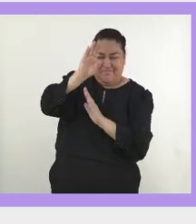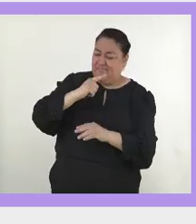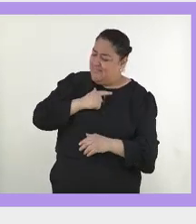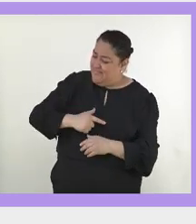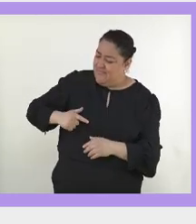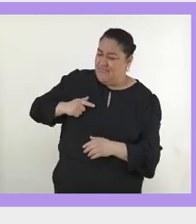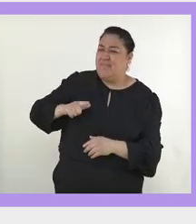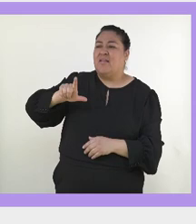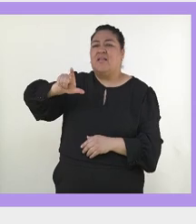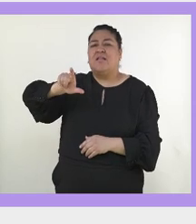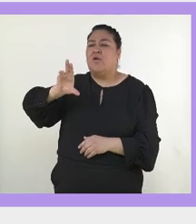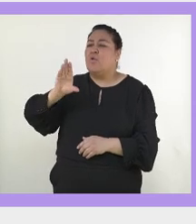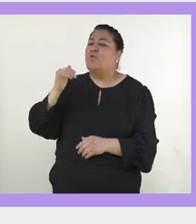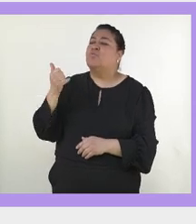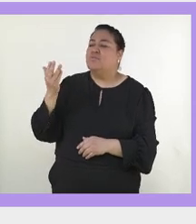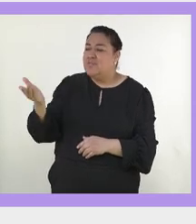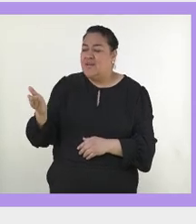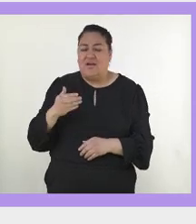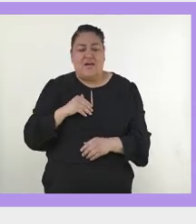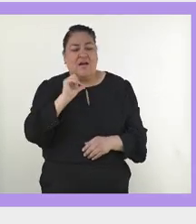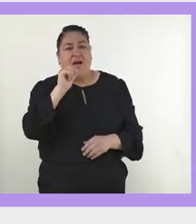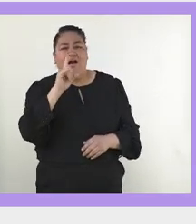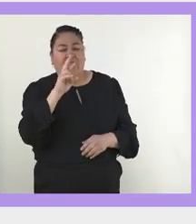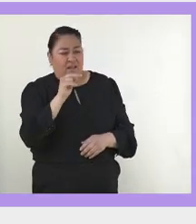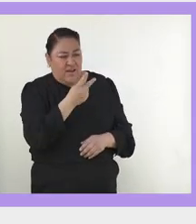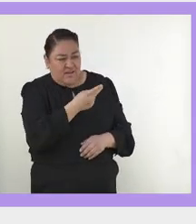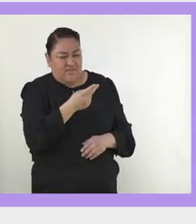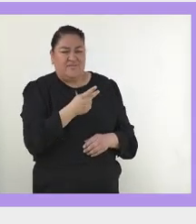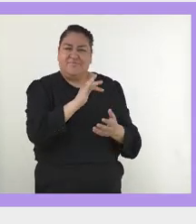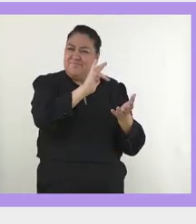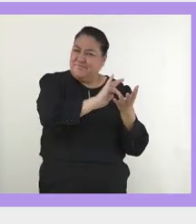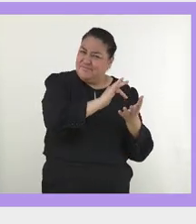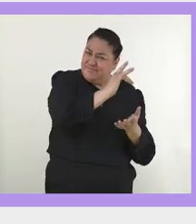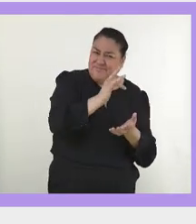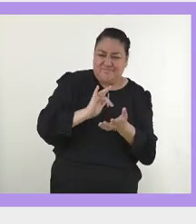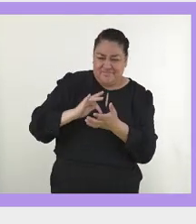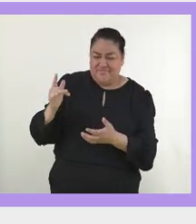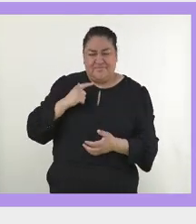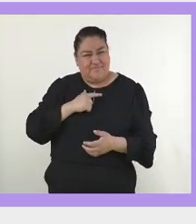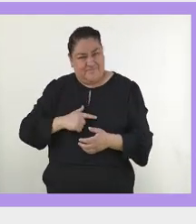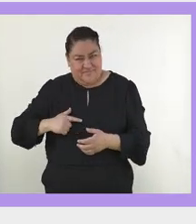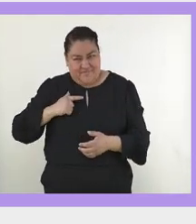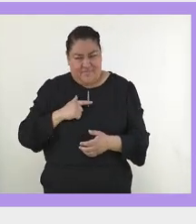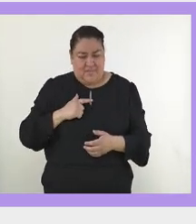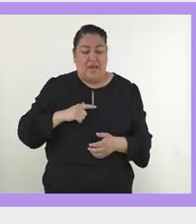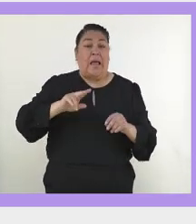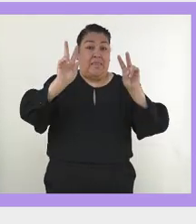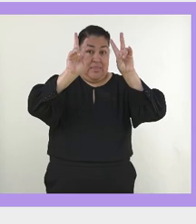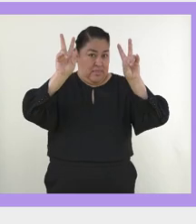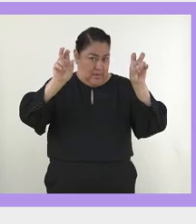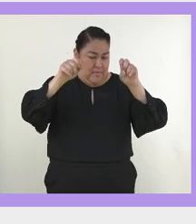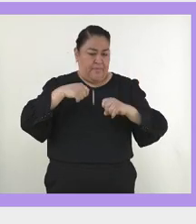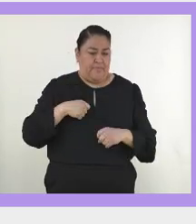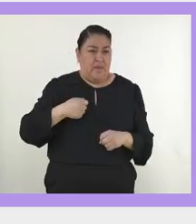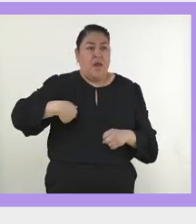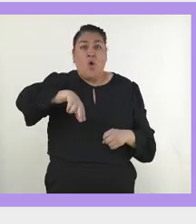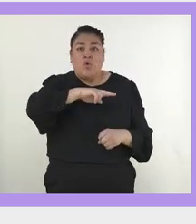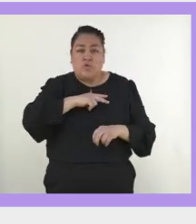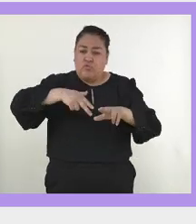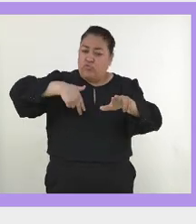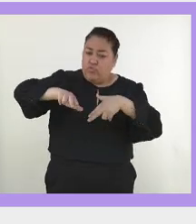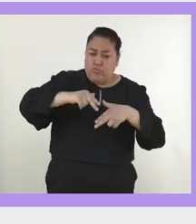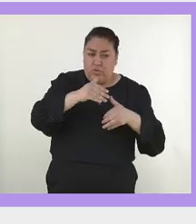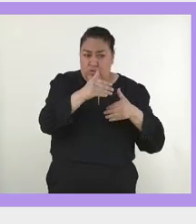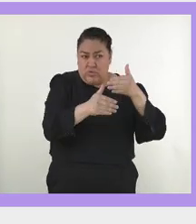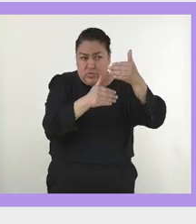compartir esta plática y pues comenzamos con con justamente el cómo se llama No vamos bien o nos regresamos para ti cómo vamos